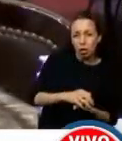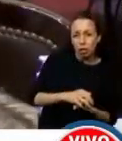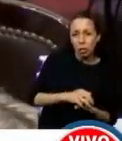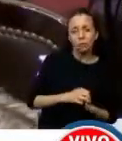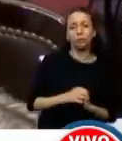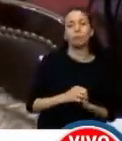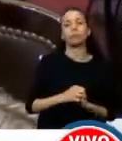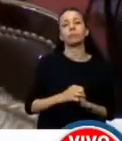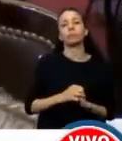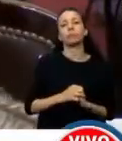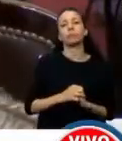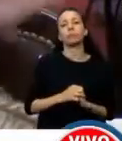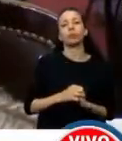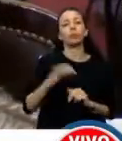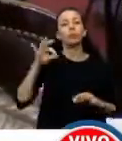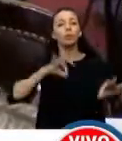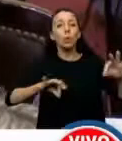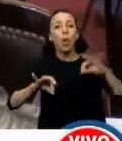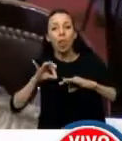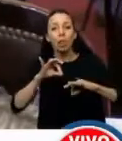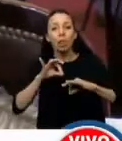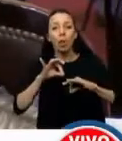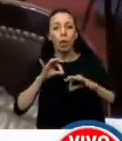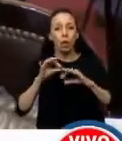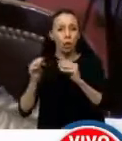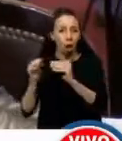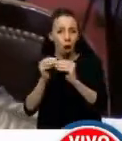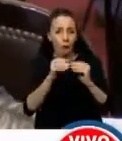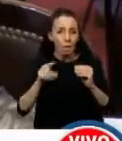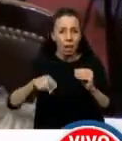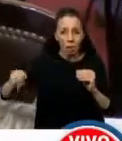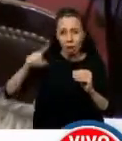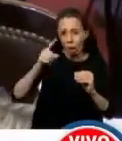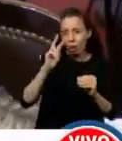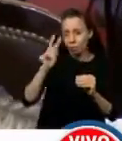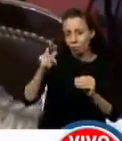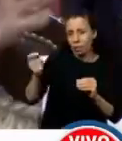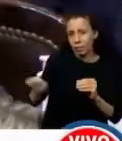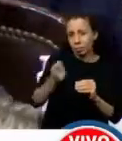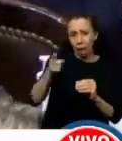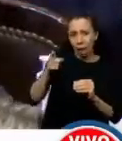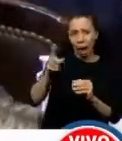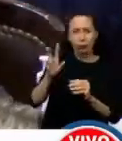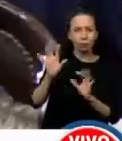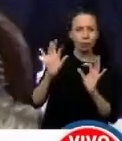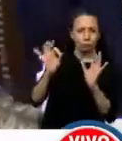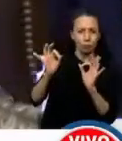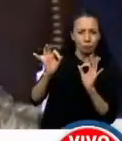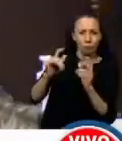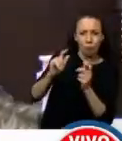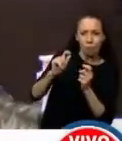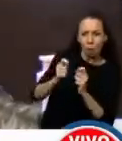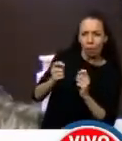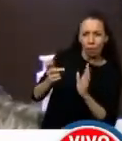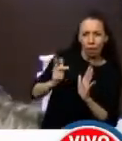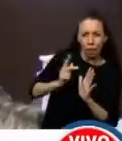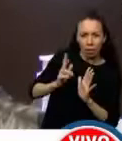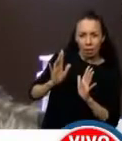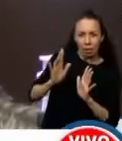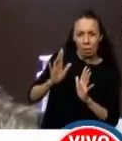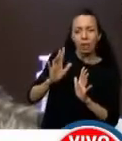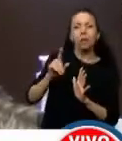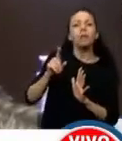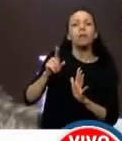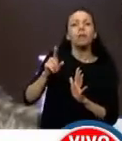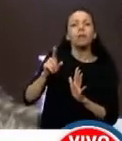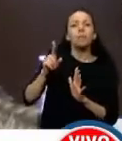una dicotomía, hay dos lecturas. La diversidad fortalece a la coalición, la diversidad obstaculiza a la coalición. En el medio un debate súper rico, pero compactamos un poquito